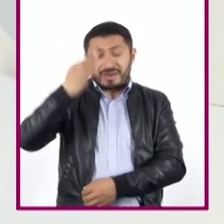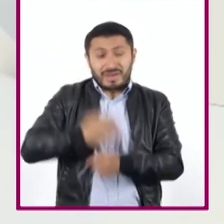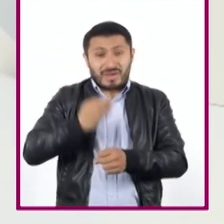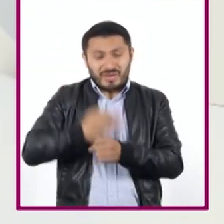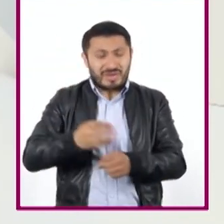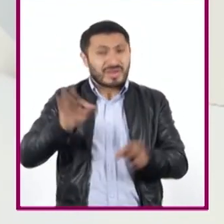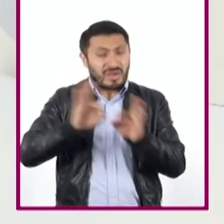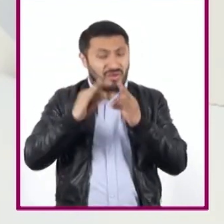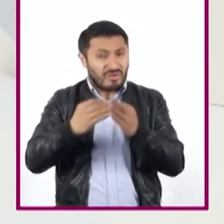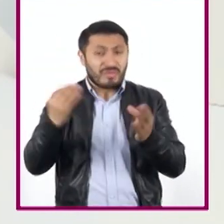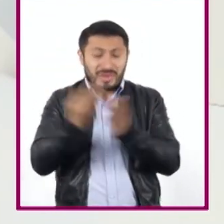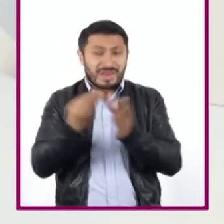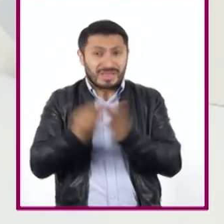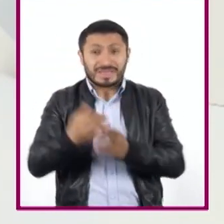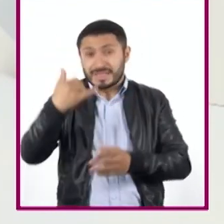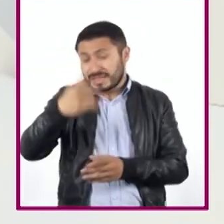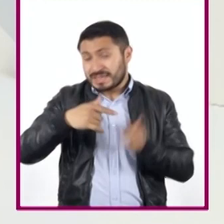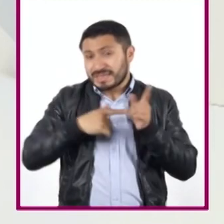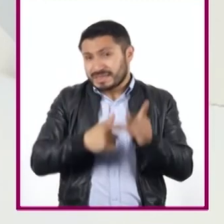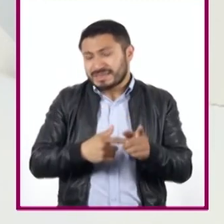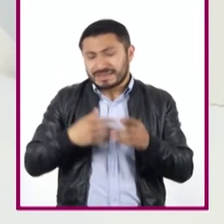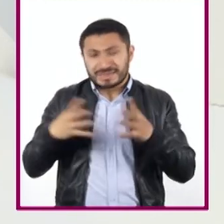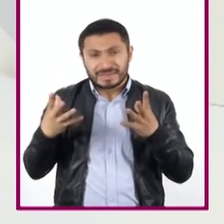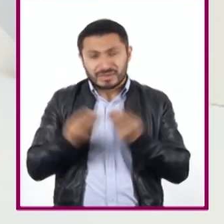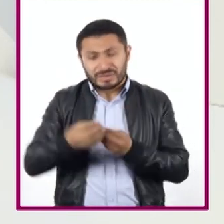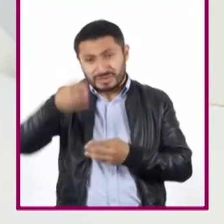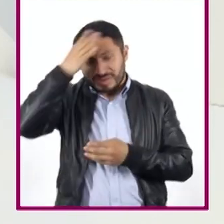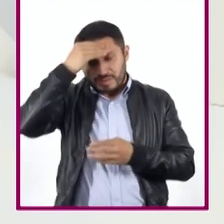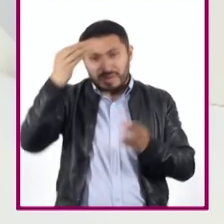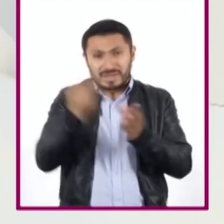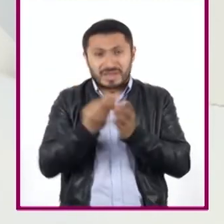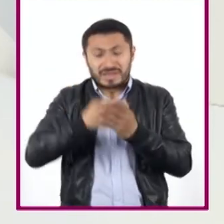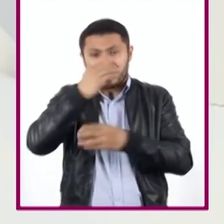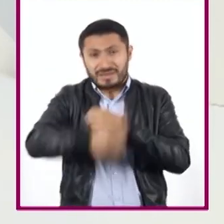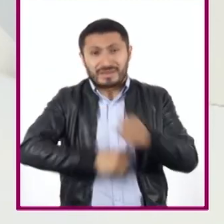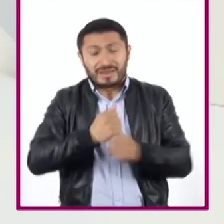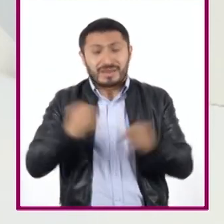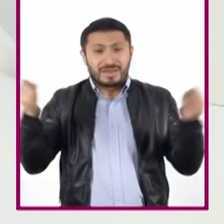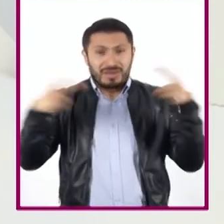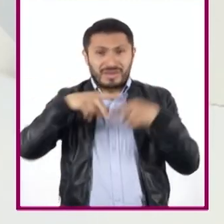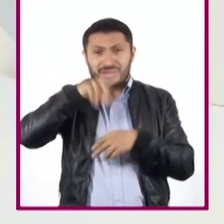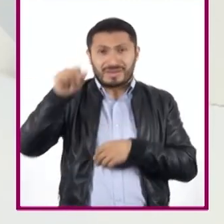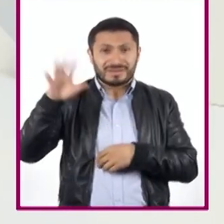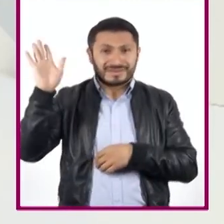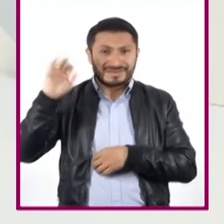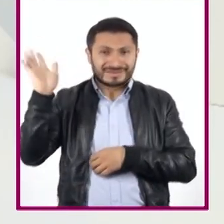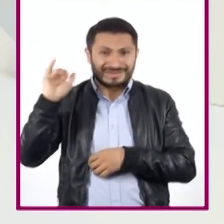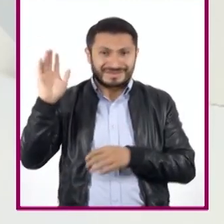por supuesto, a que sigamos adelante en este ciclo escolar. ¡Hasta la próxima!